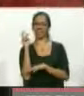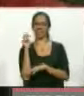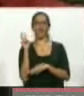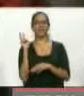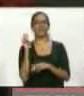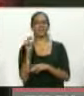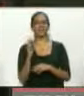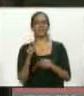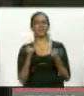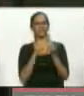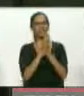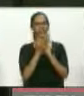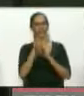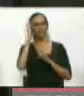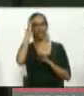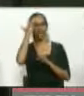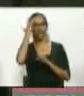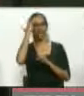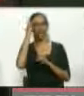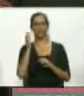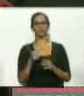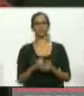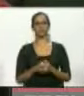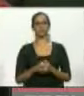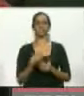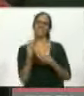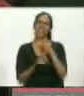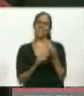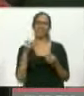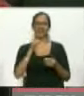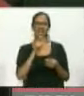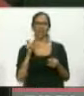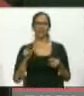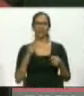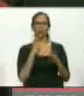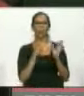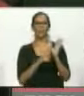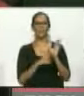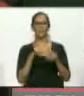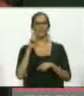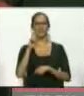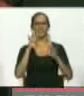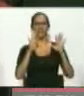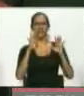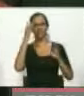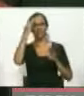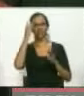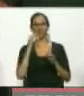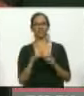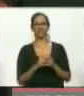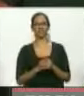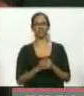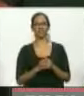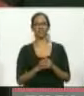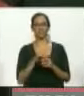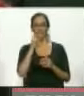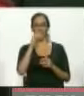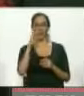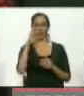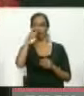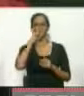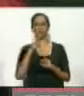viernes ya se está acabando febrero cuando y cuando cumple el 29 de febrero celebra cada cuatro años celebra con